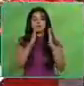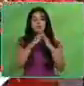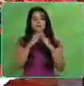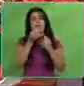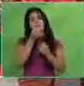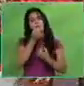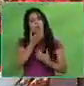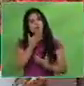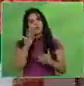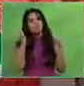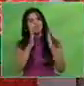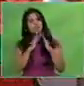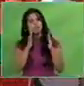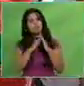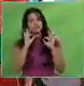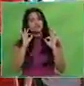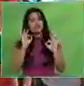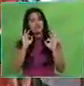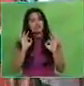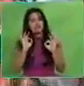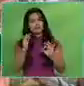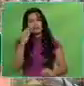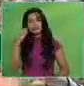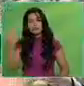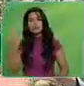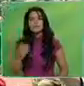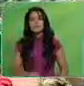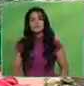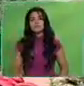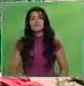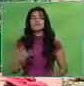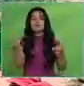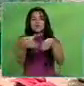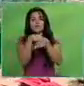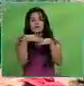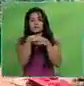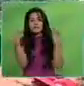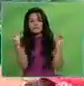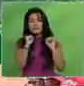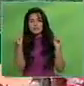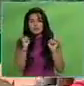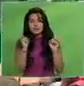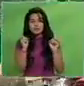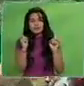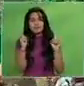cierto. Me acompañan el gobernador del estado de Mérida, Alexis